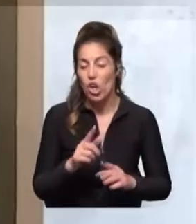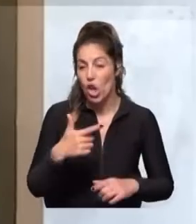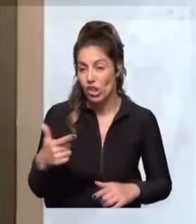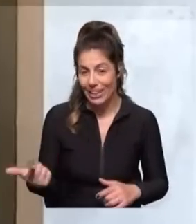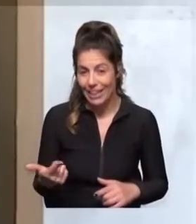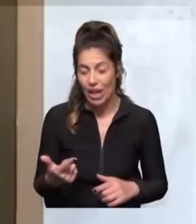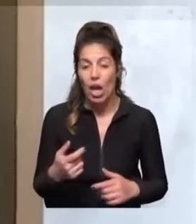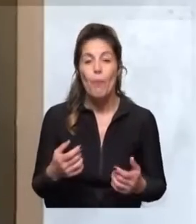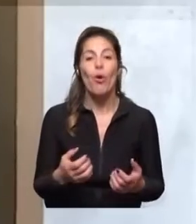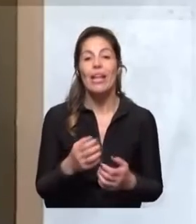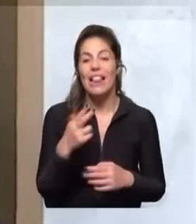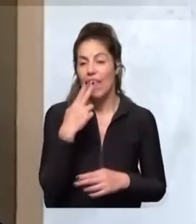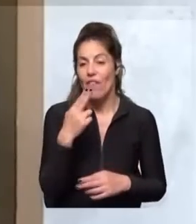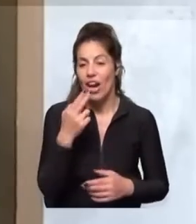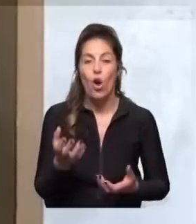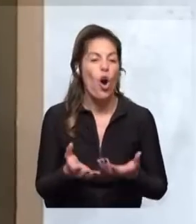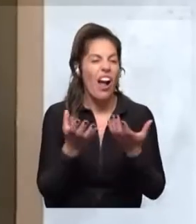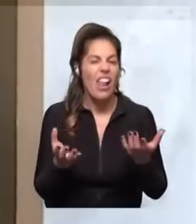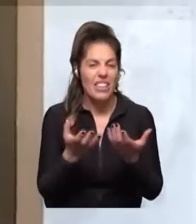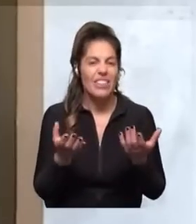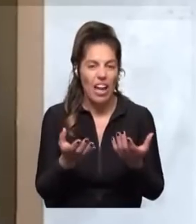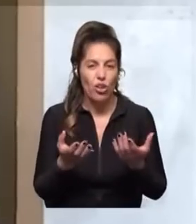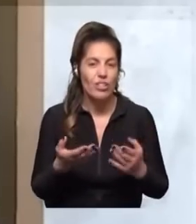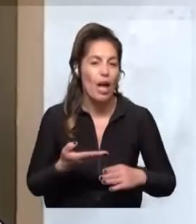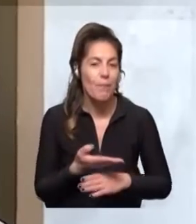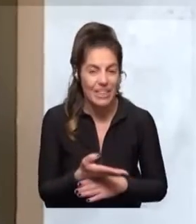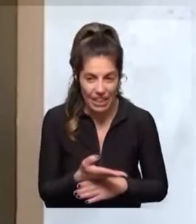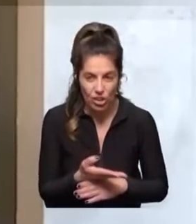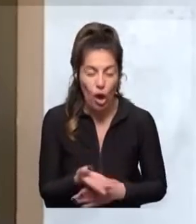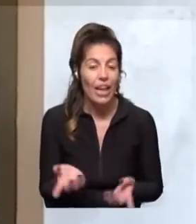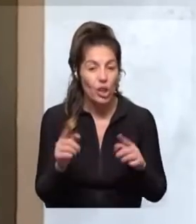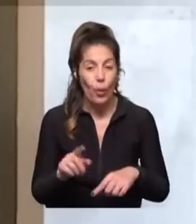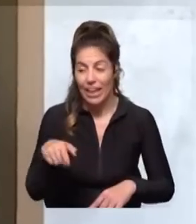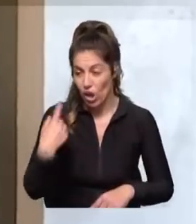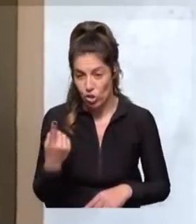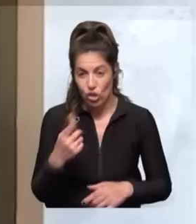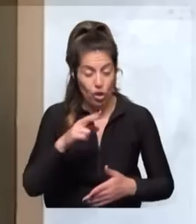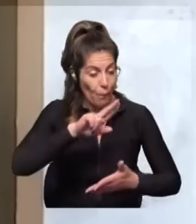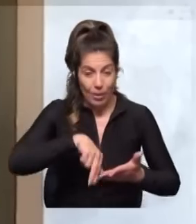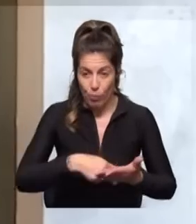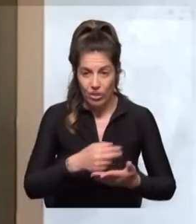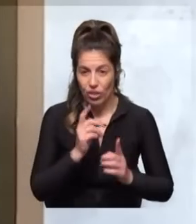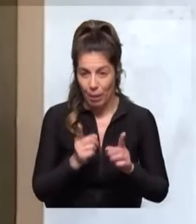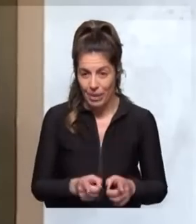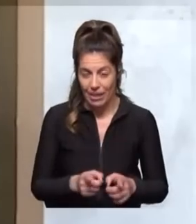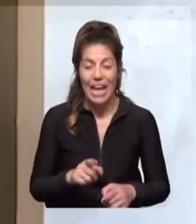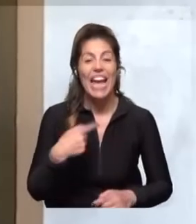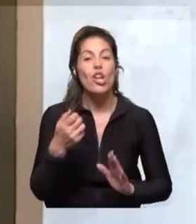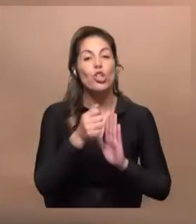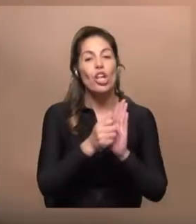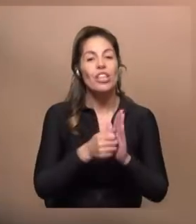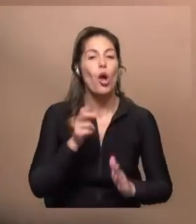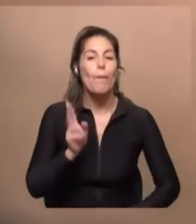fue habilitado por la actual administración por lo tanto lo que se está pidiendo el Ministerio que está diciendo es al igual que el resto tiene que estar grabado y el otro artículo es